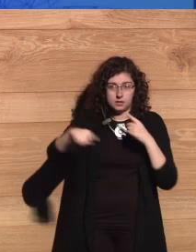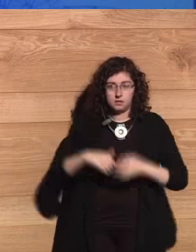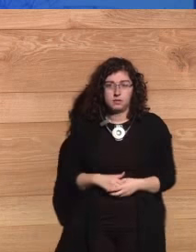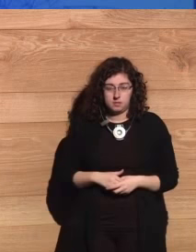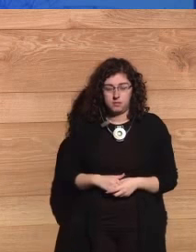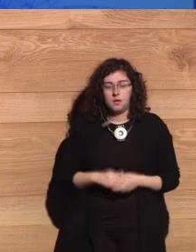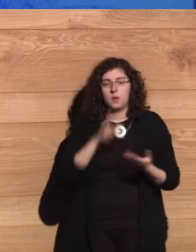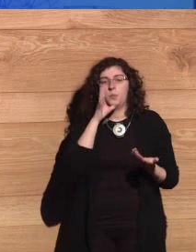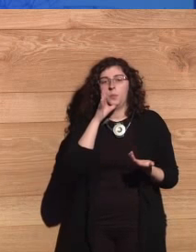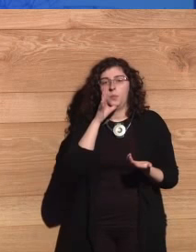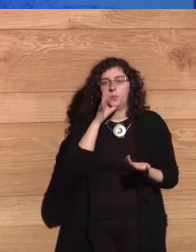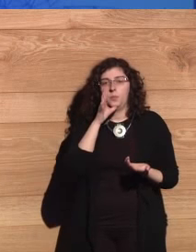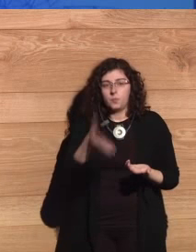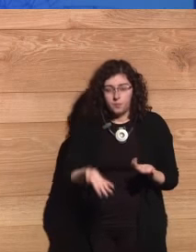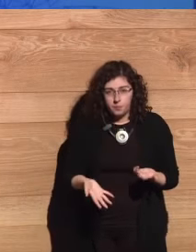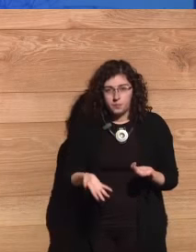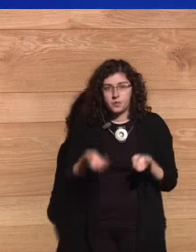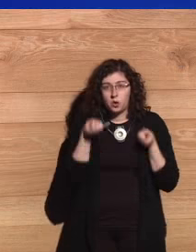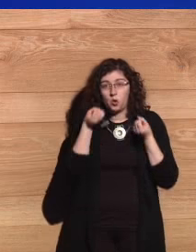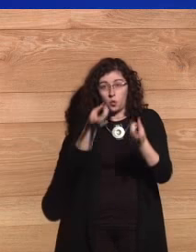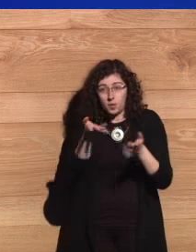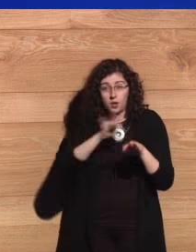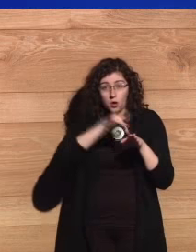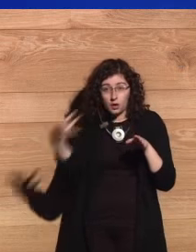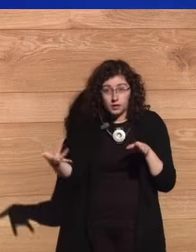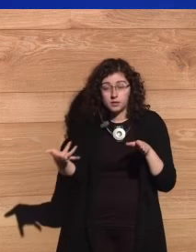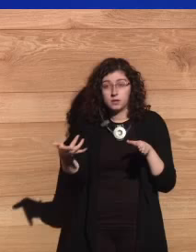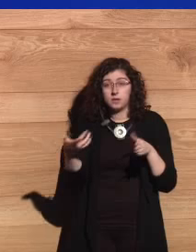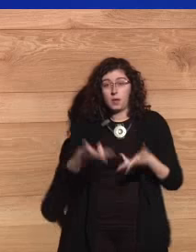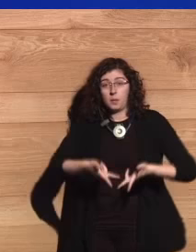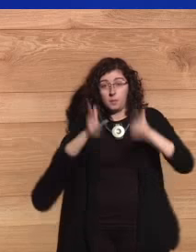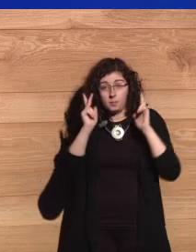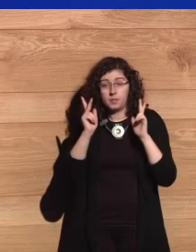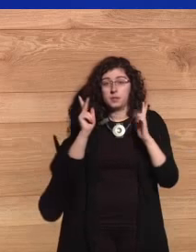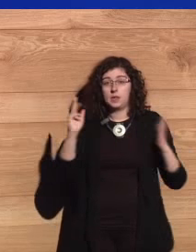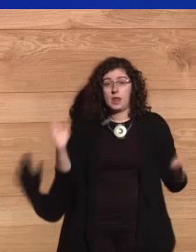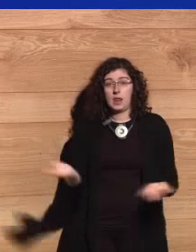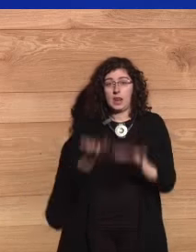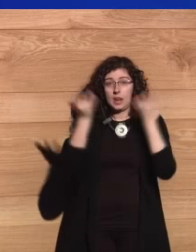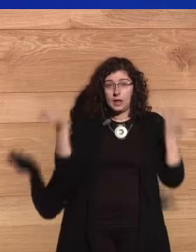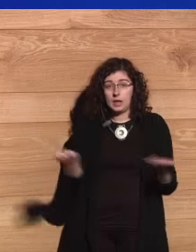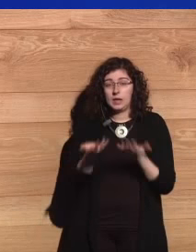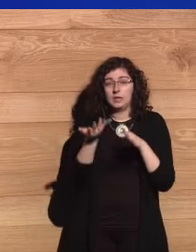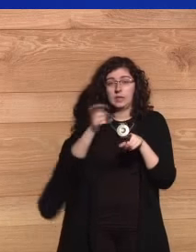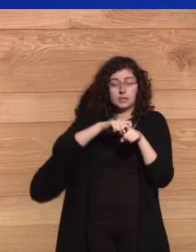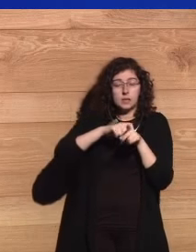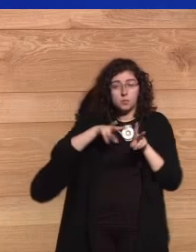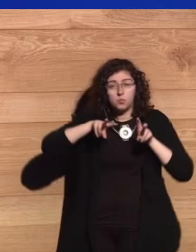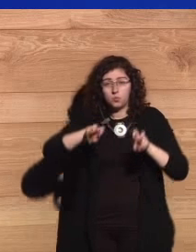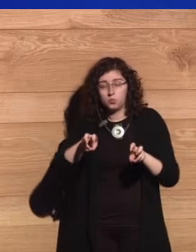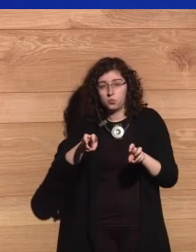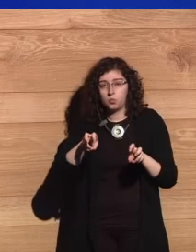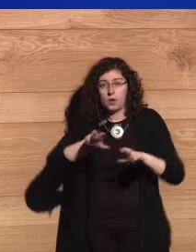precisamente es lo numérico, lo digital, lo que hace posible una ligereza de nuevo tipo, una